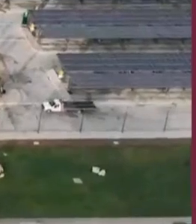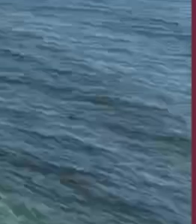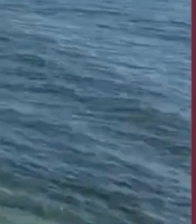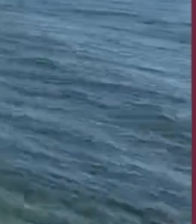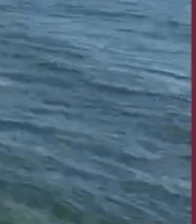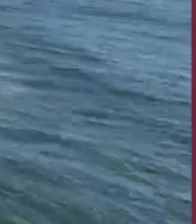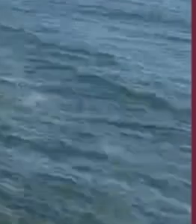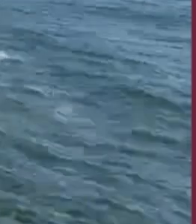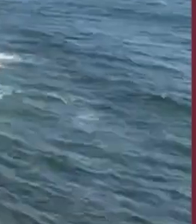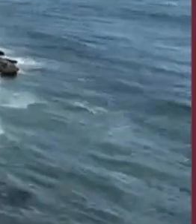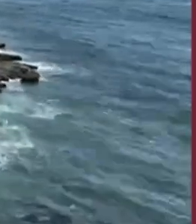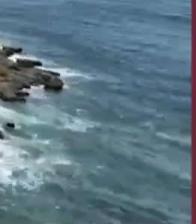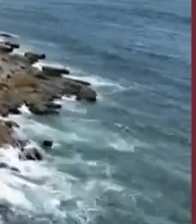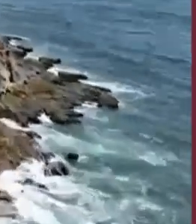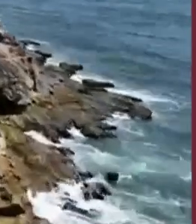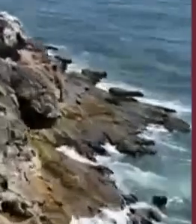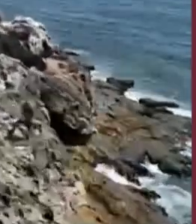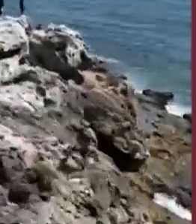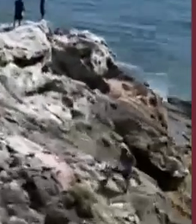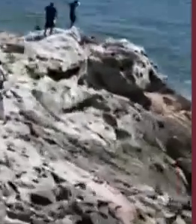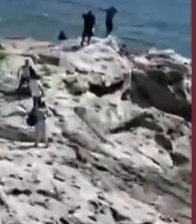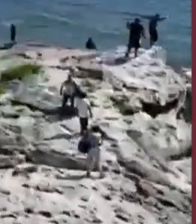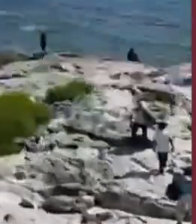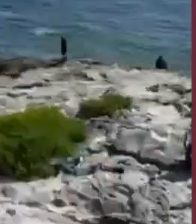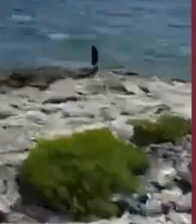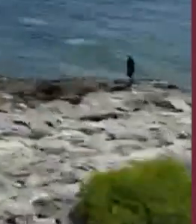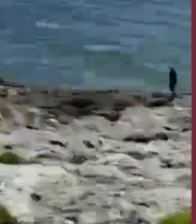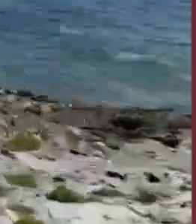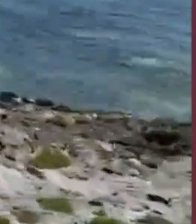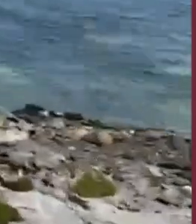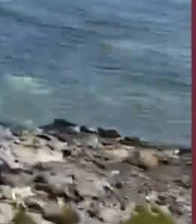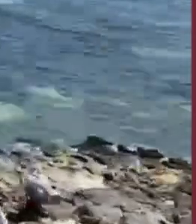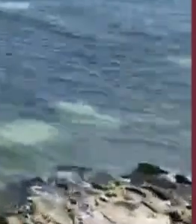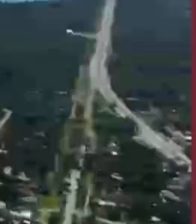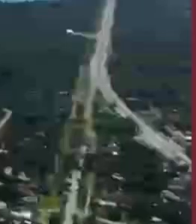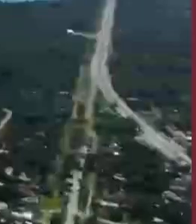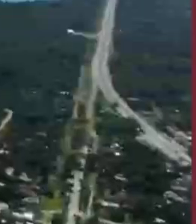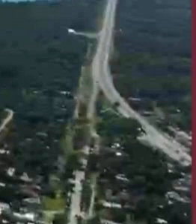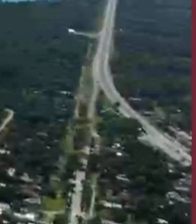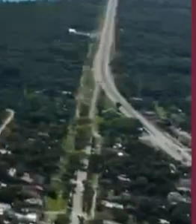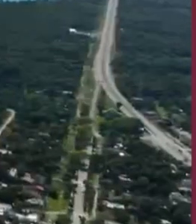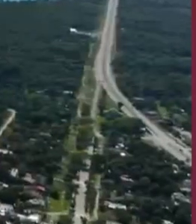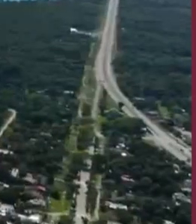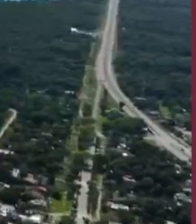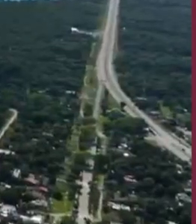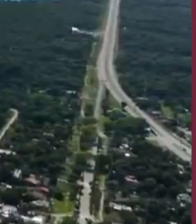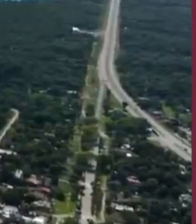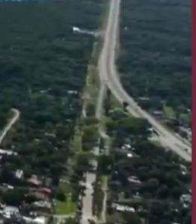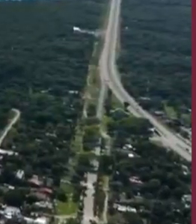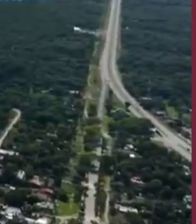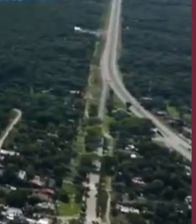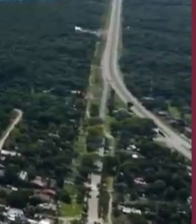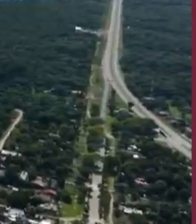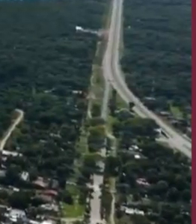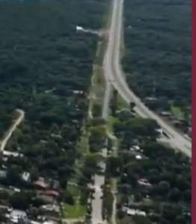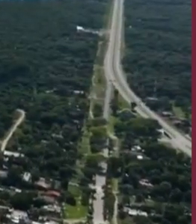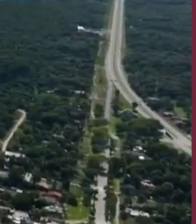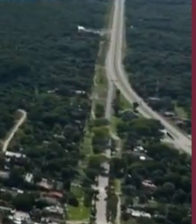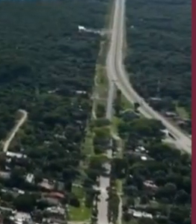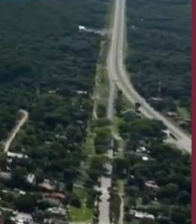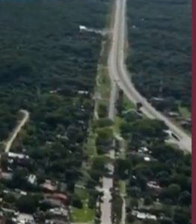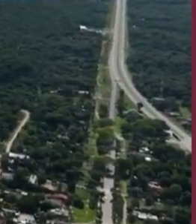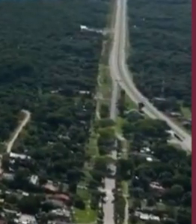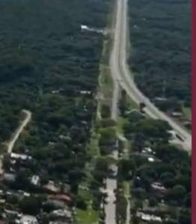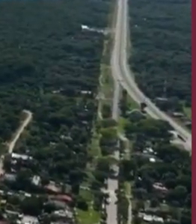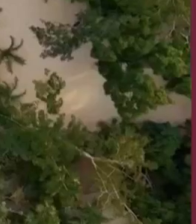país, facilitando el acceso al sur de la Riviera Maya con diferentes atractivos naturales, como la Reserva Natural de